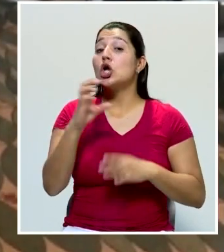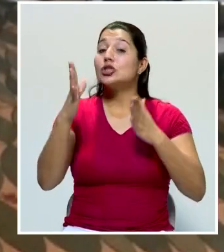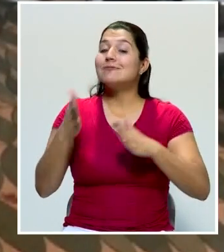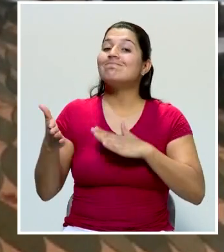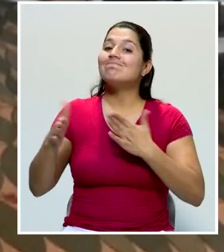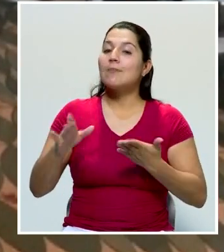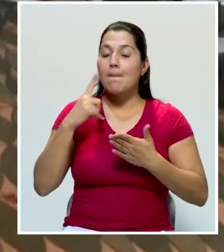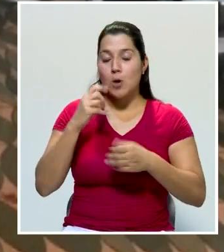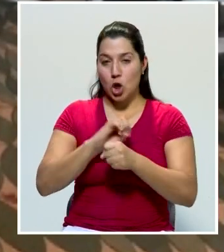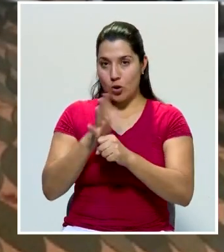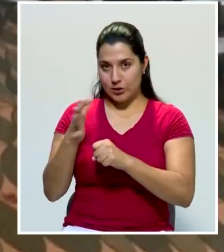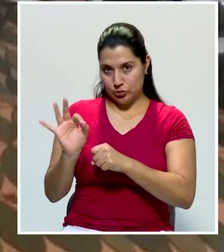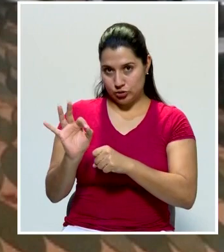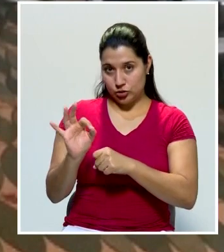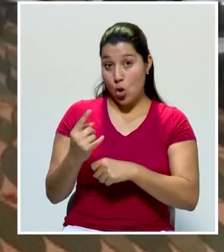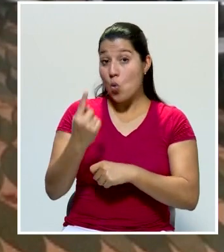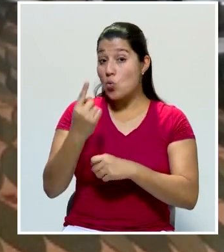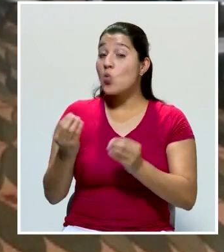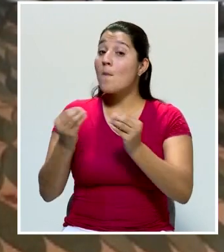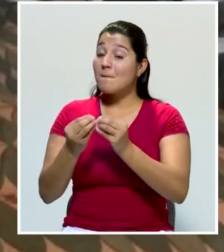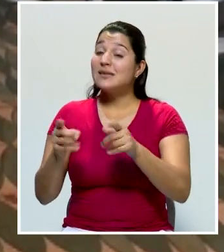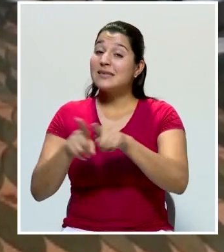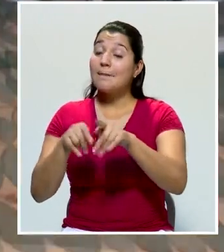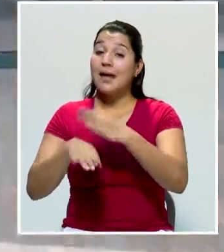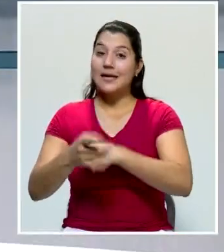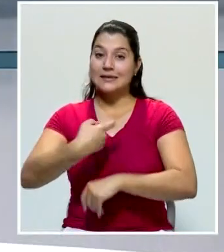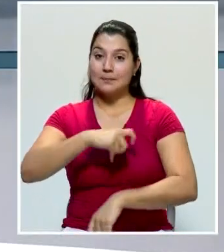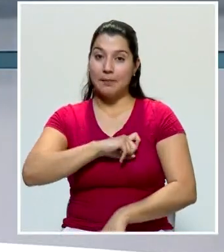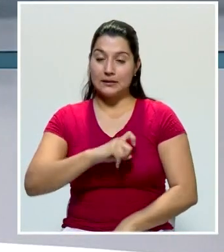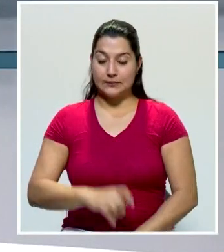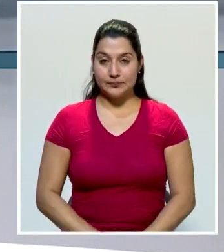uno más falleció en España.